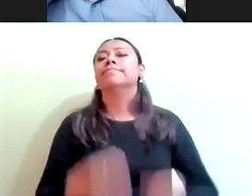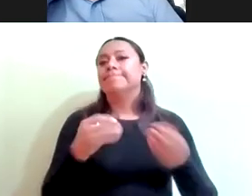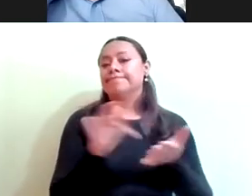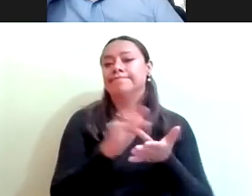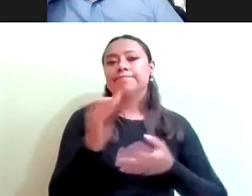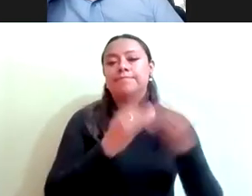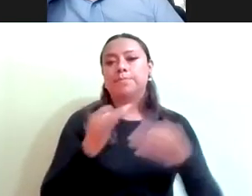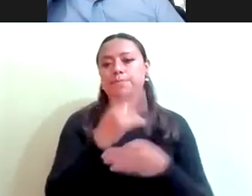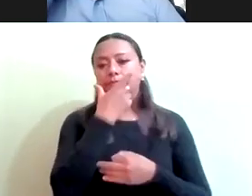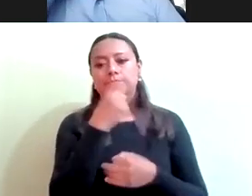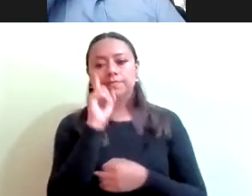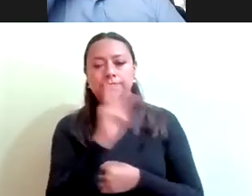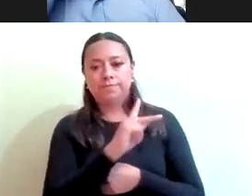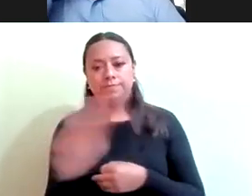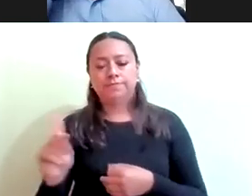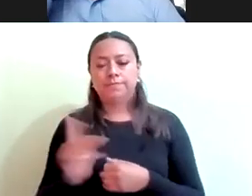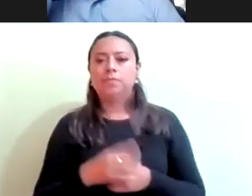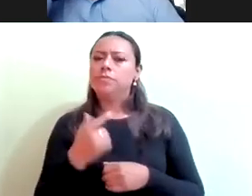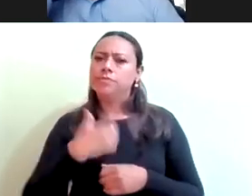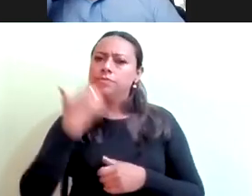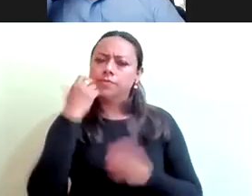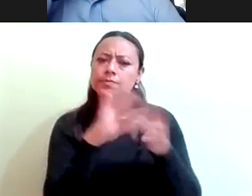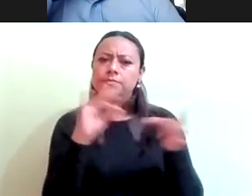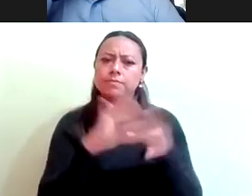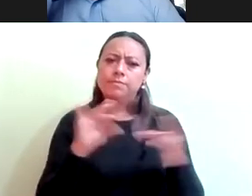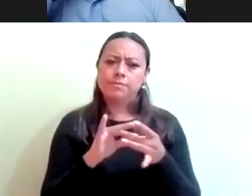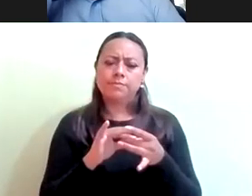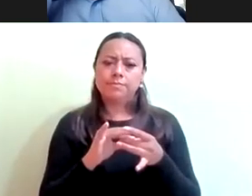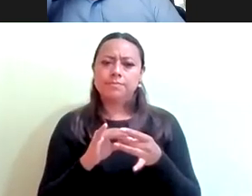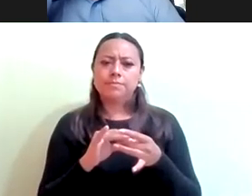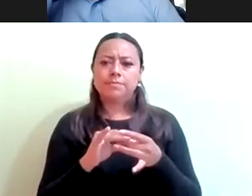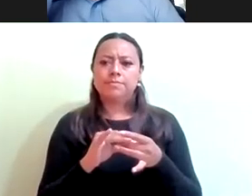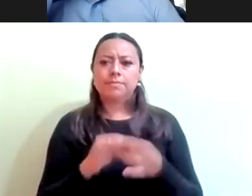todos. Yo quiero resaltar algunas